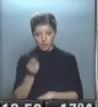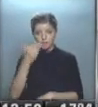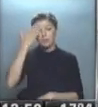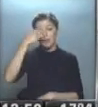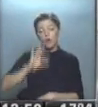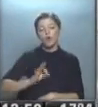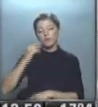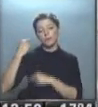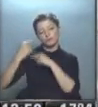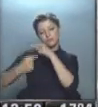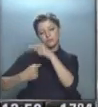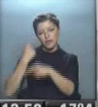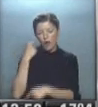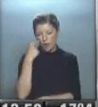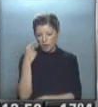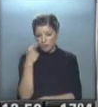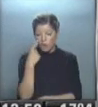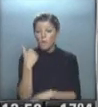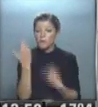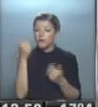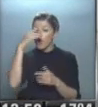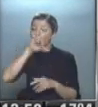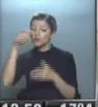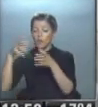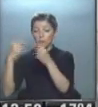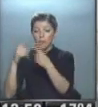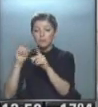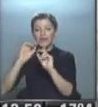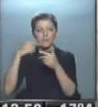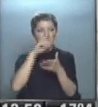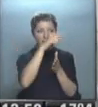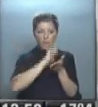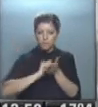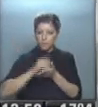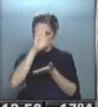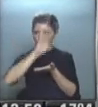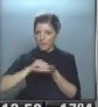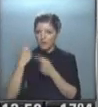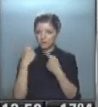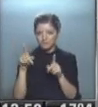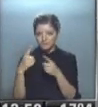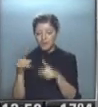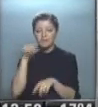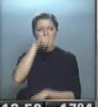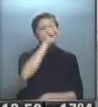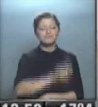porque, claro, el grupo Emerson, Lake & Palmer interpretó una de sus partituras. ¿Quién es nuestro personaje?